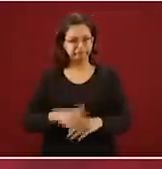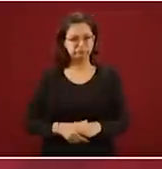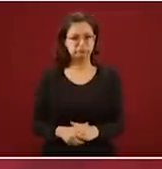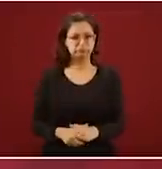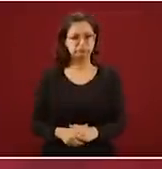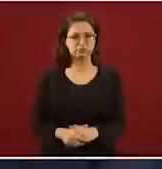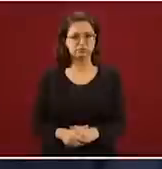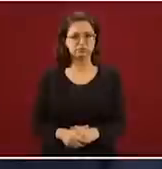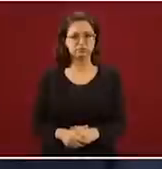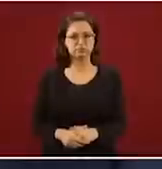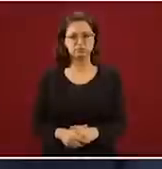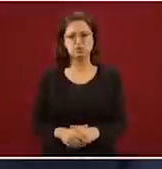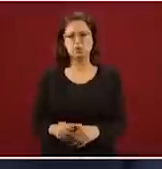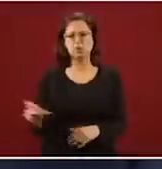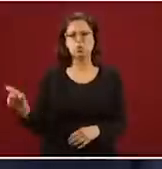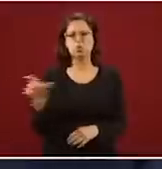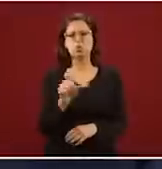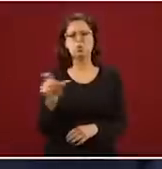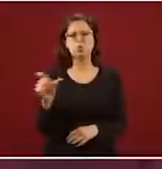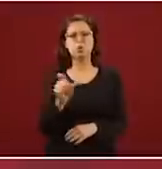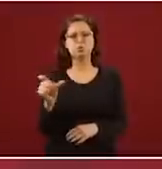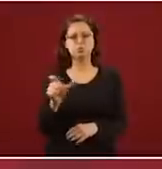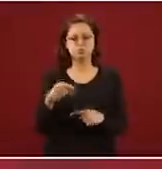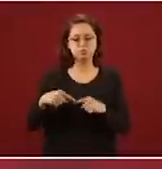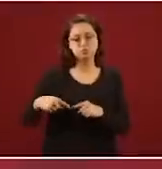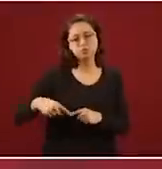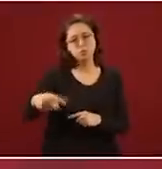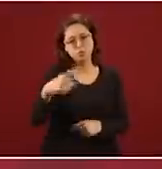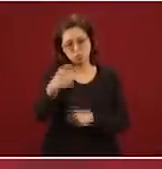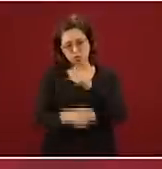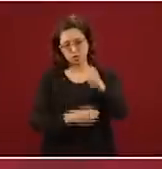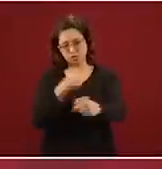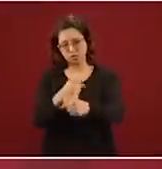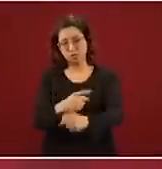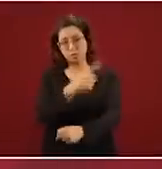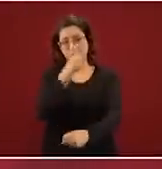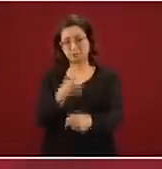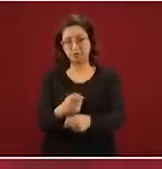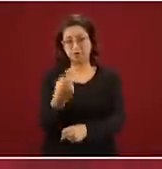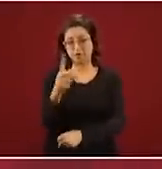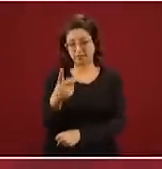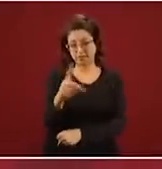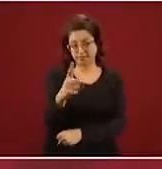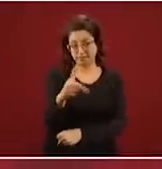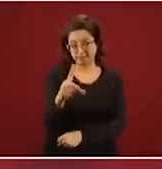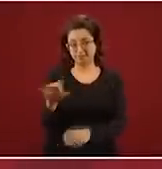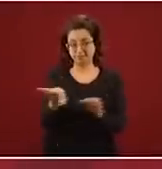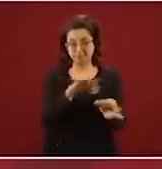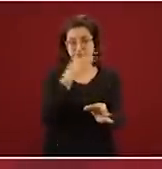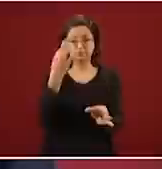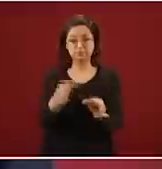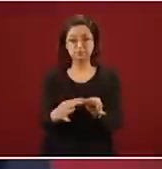a más tardar el 1 de diciembre de este año. Desde luego ya inició.